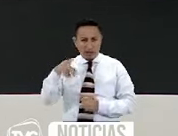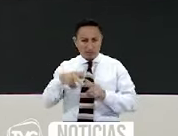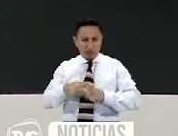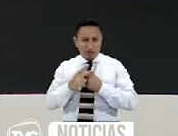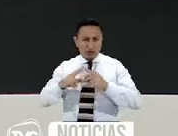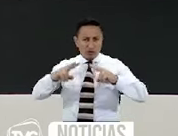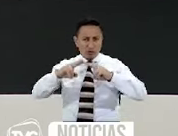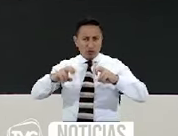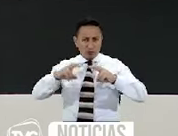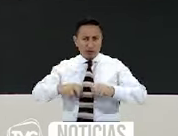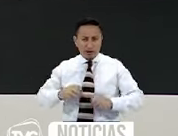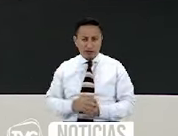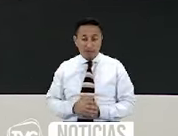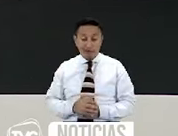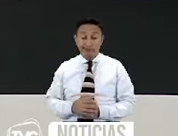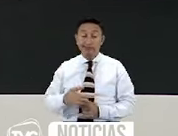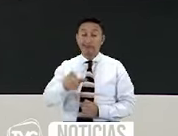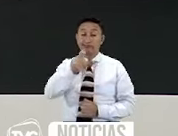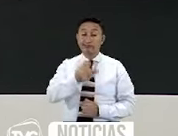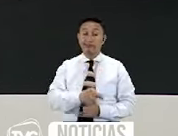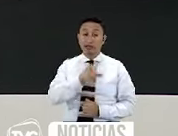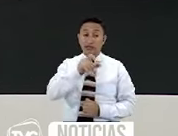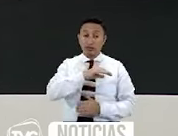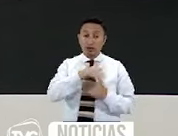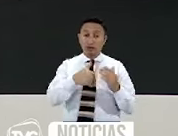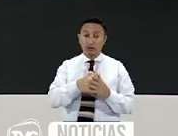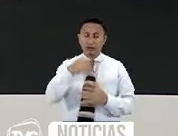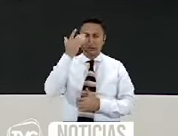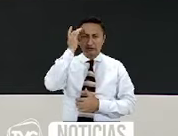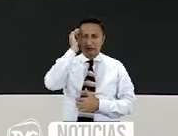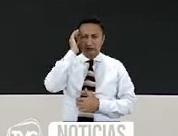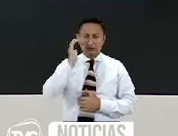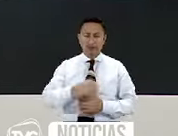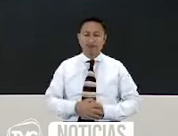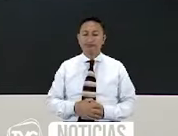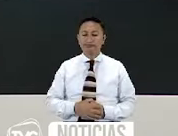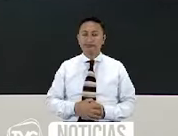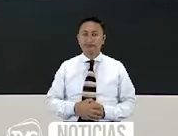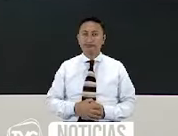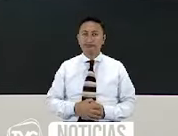caso que mantiene consternado a los habitantes peninsulares.